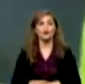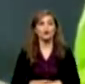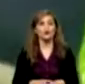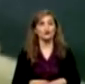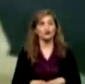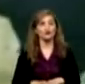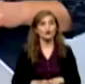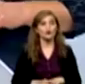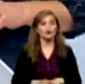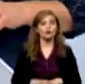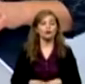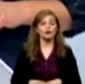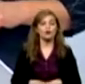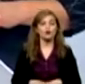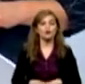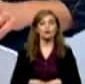horas.